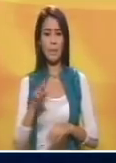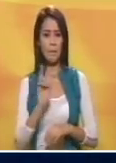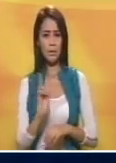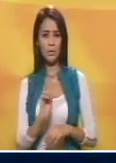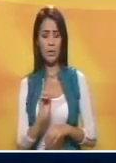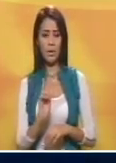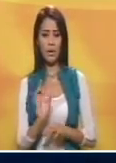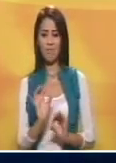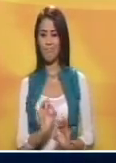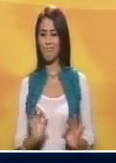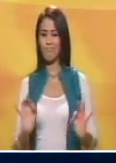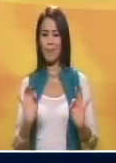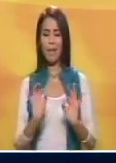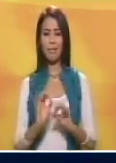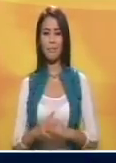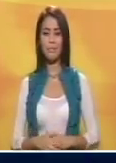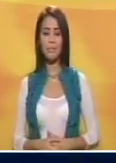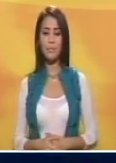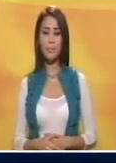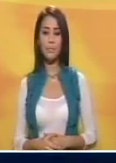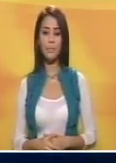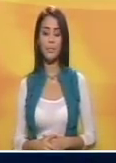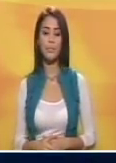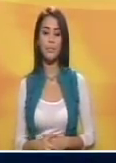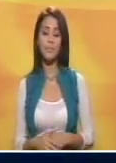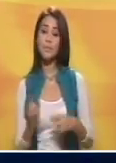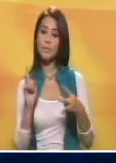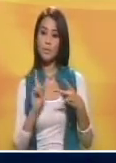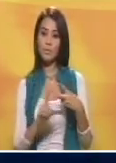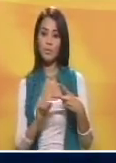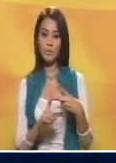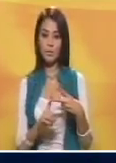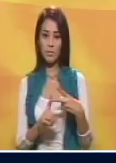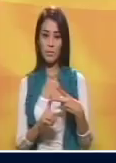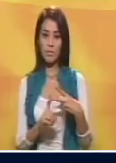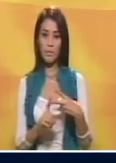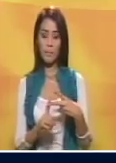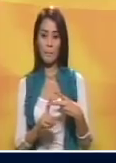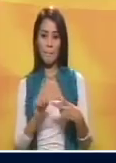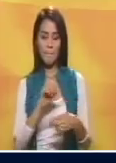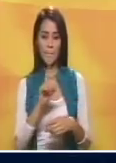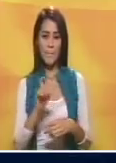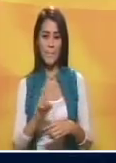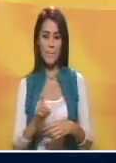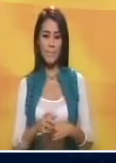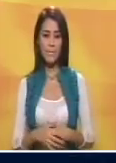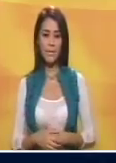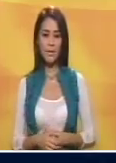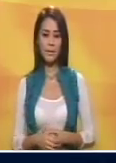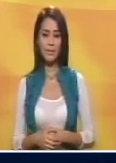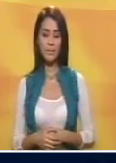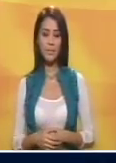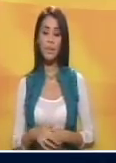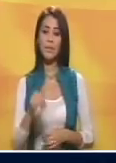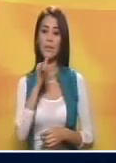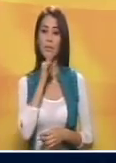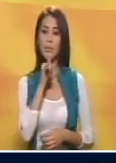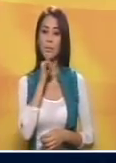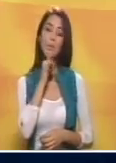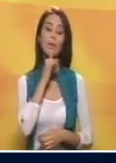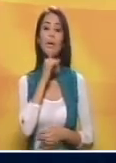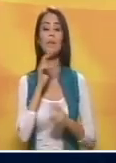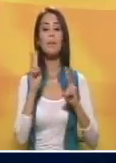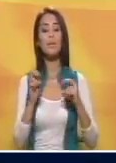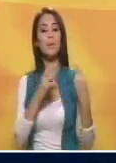tiene cabida en nuestra patria. Sobre las declaraciones, las nefastas declaraciones del